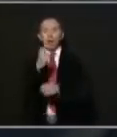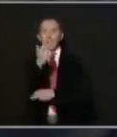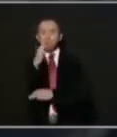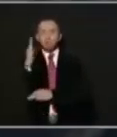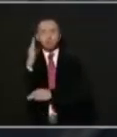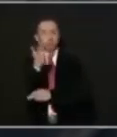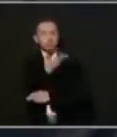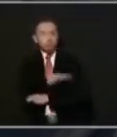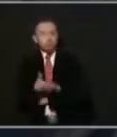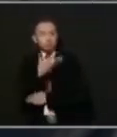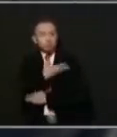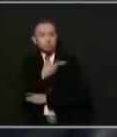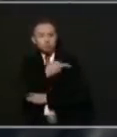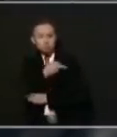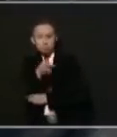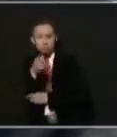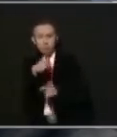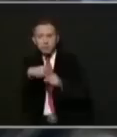Impulsaremos prácticas